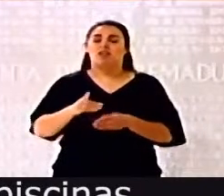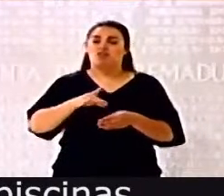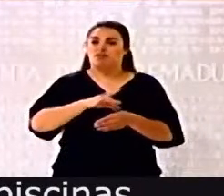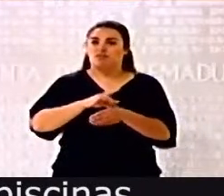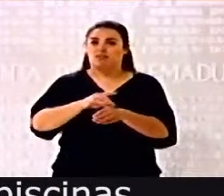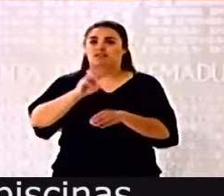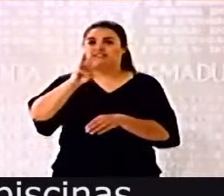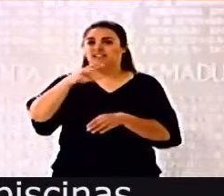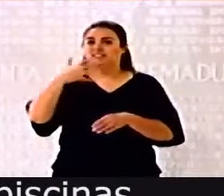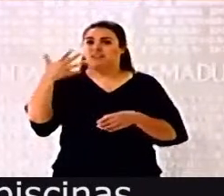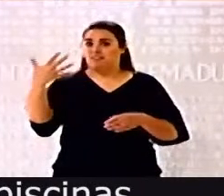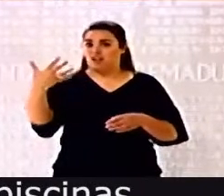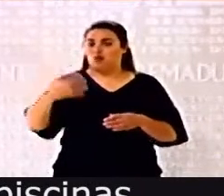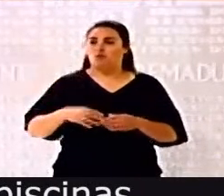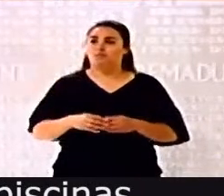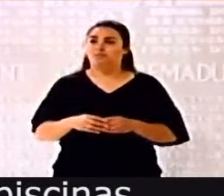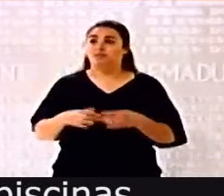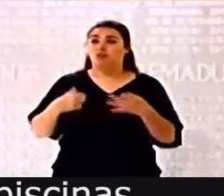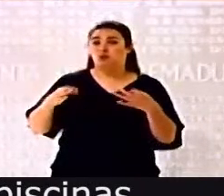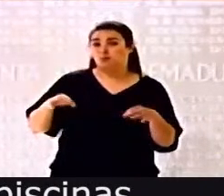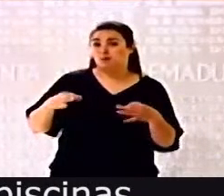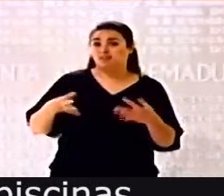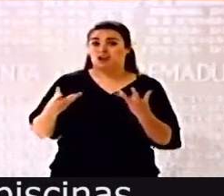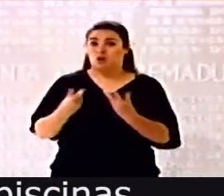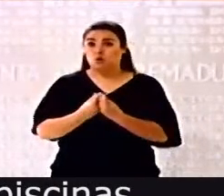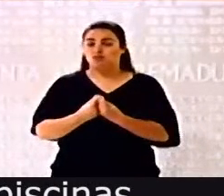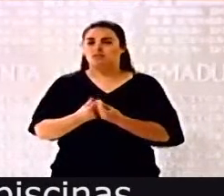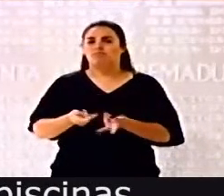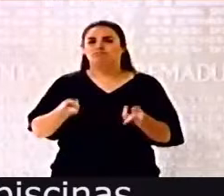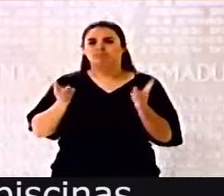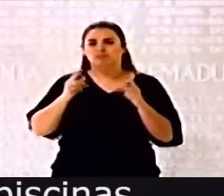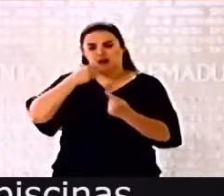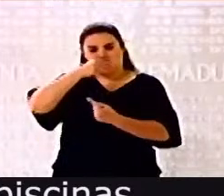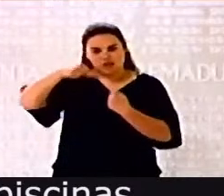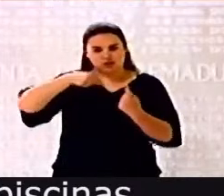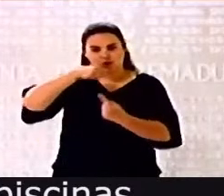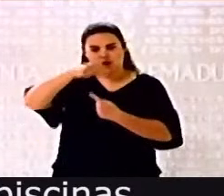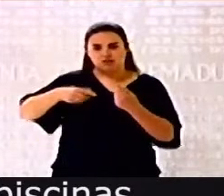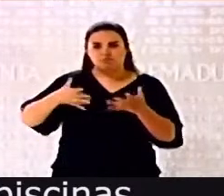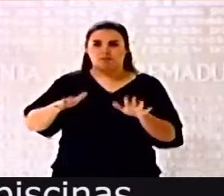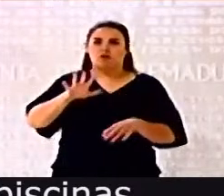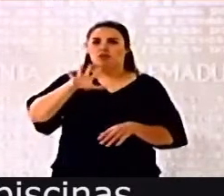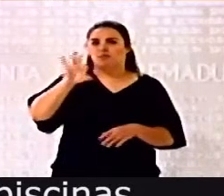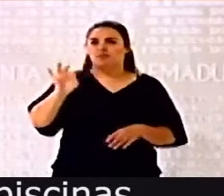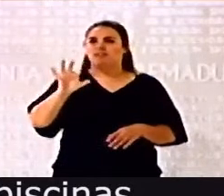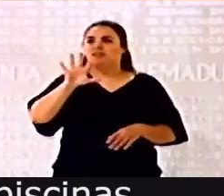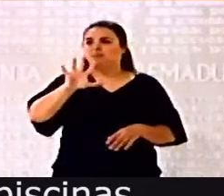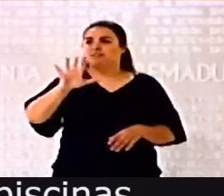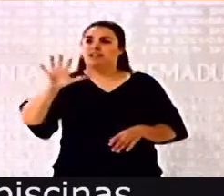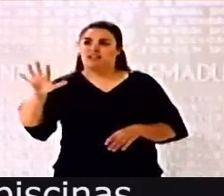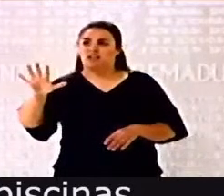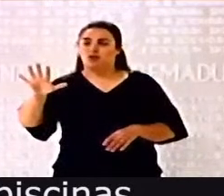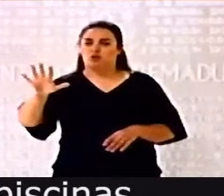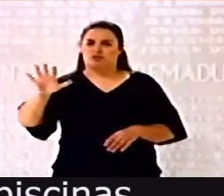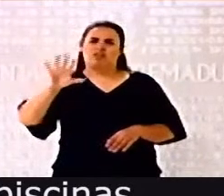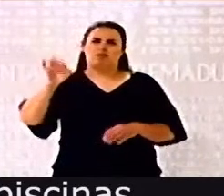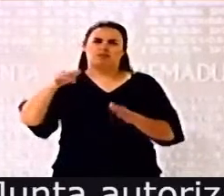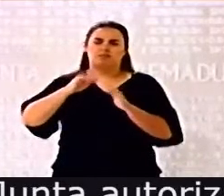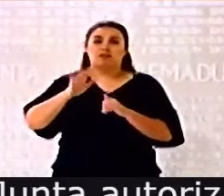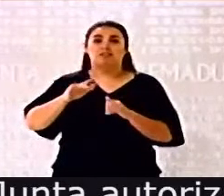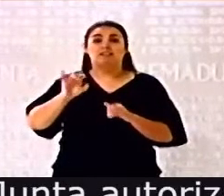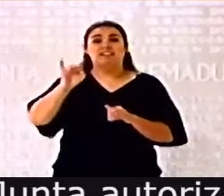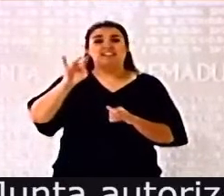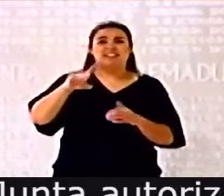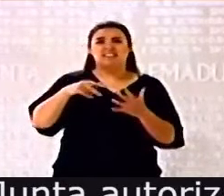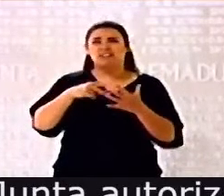dossier 35. Normalmente la Junta suele autorizar cada año entre 50 y 55, más de 50. Esas 15